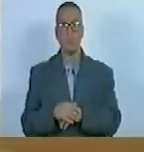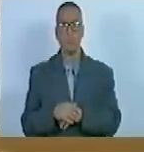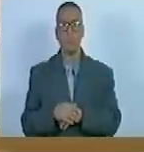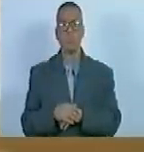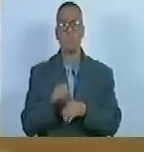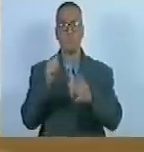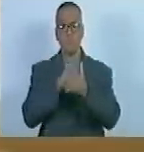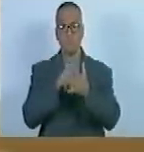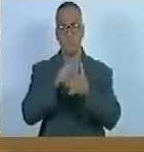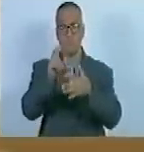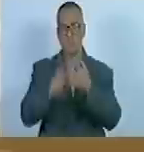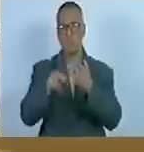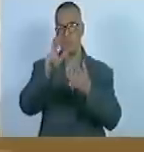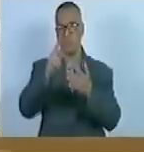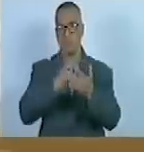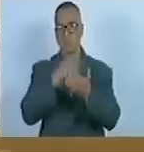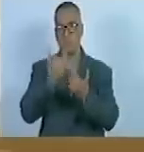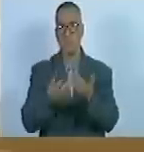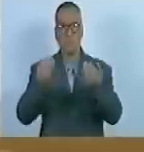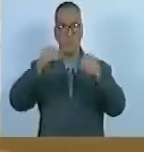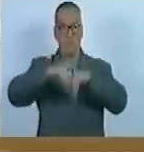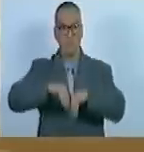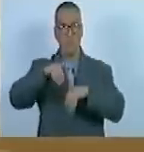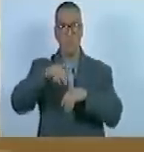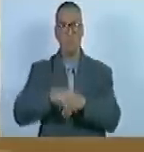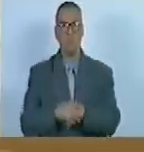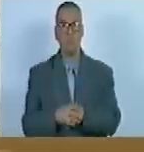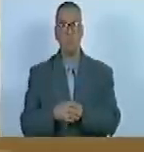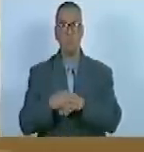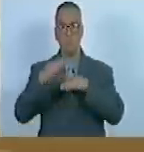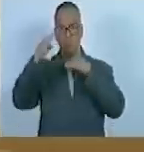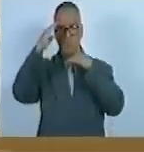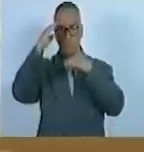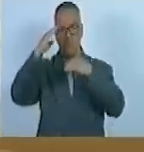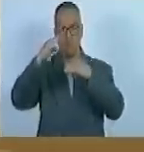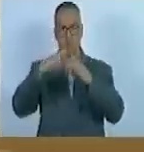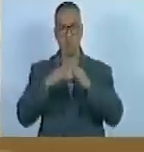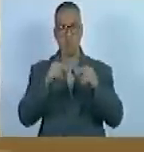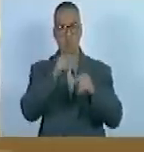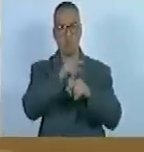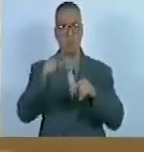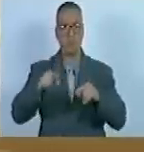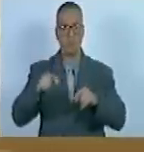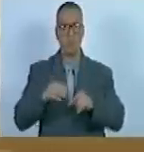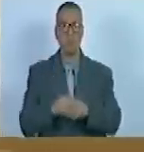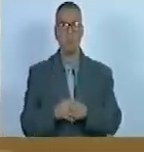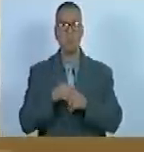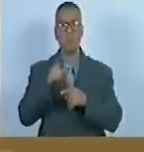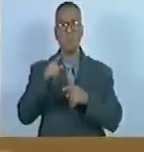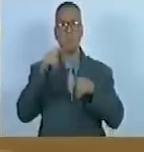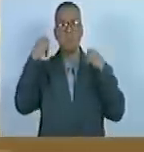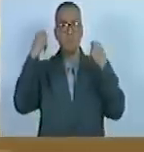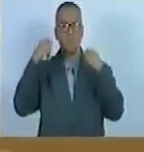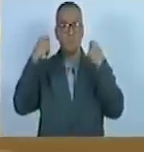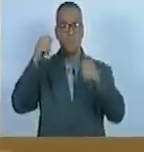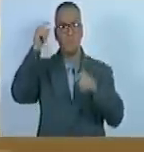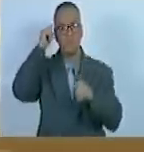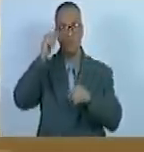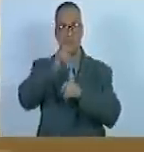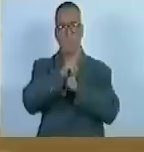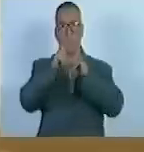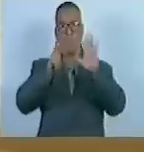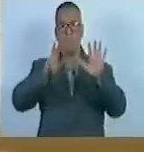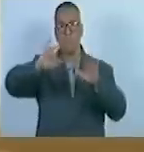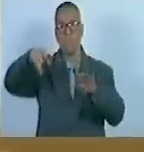Y punto número 3, proyecto de acuerdo de salutación a las y los periodistas por celebrarse el 27